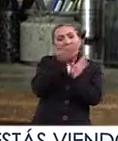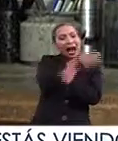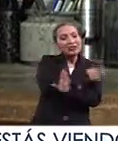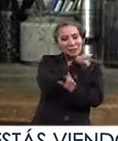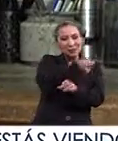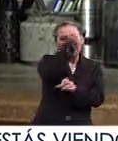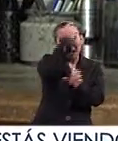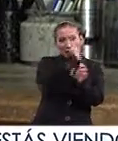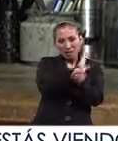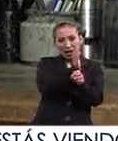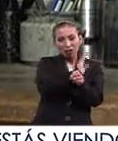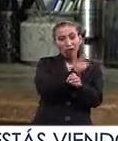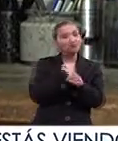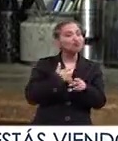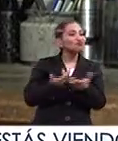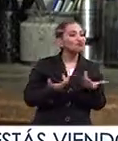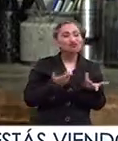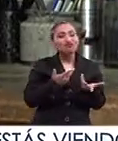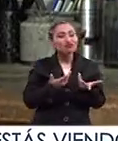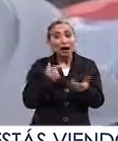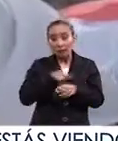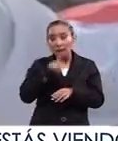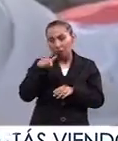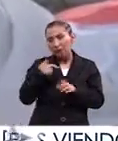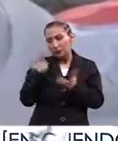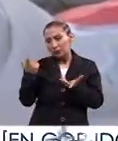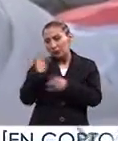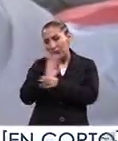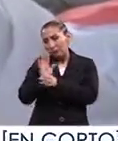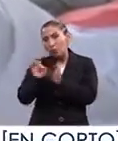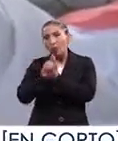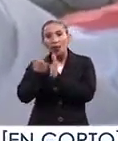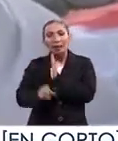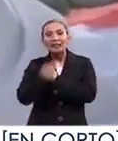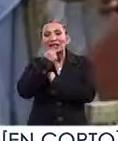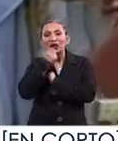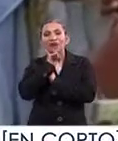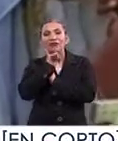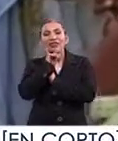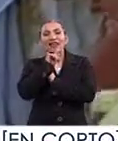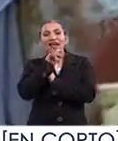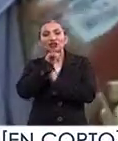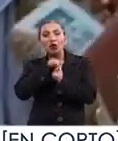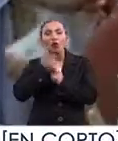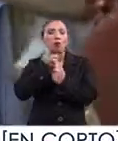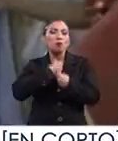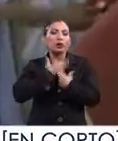de esa primera película, que lo hice ya más adelante en mis películas como Niño Fidencio, como Poetas Campesinos.